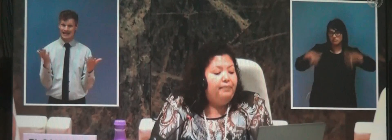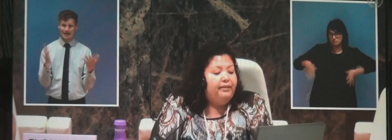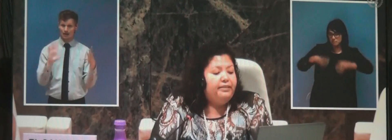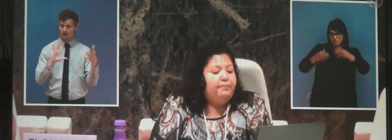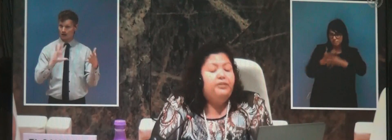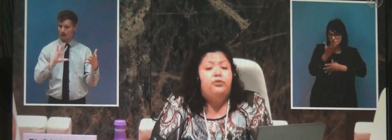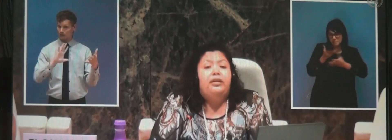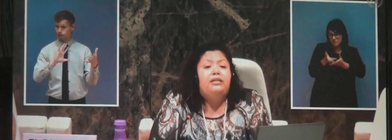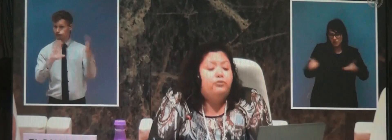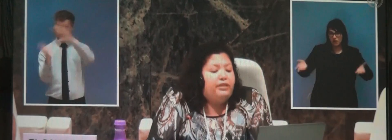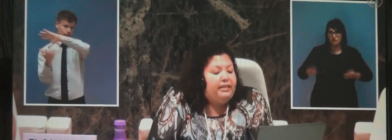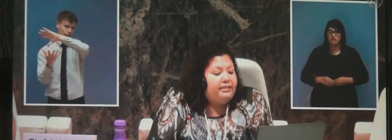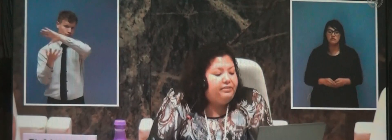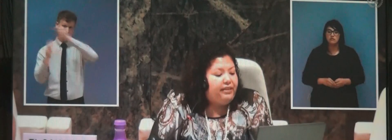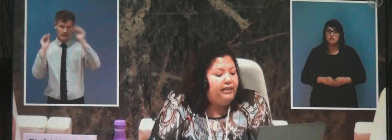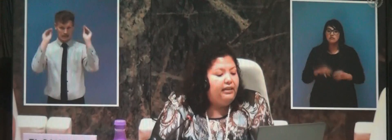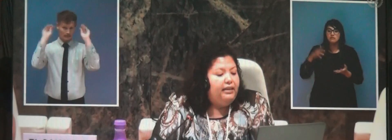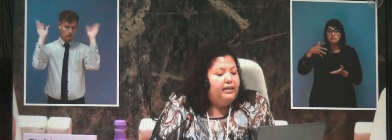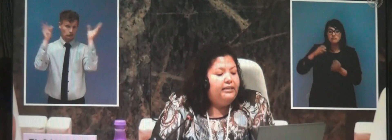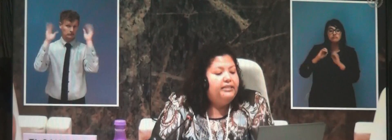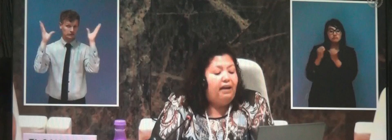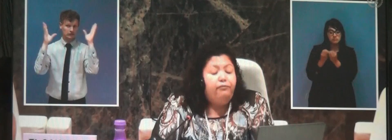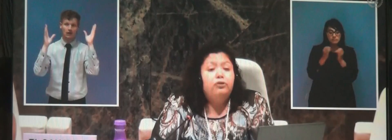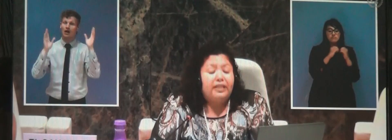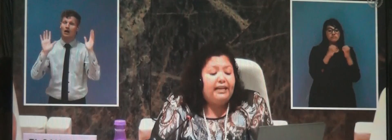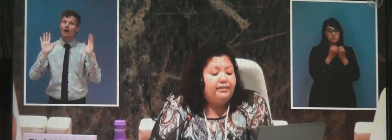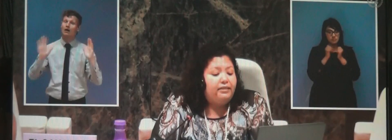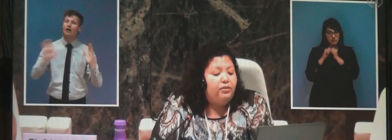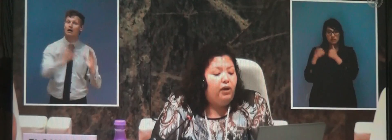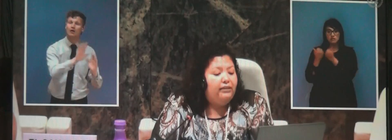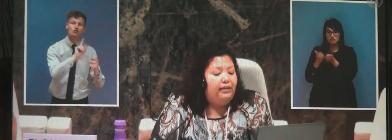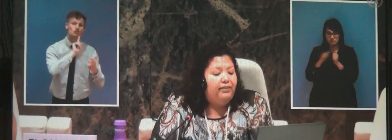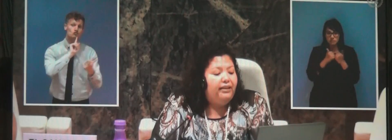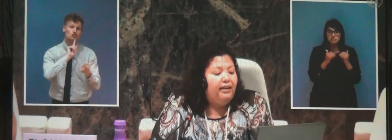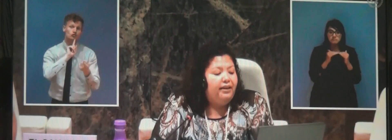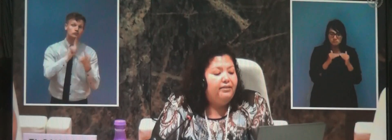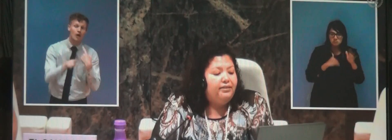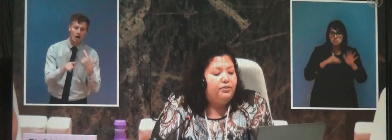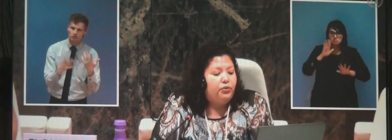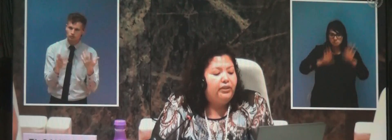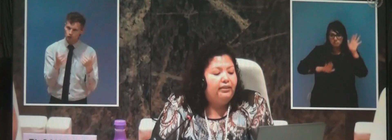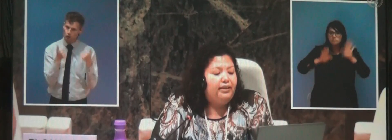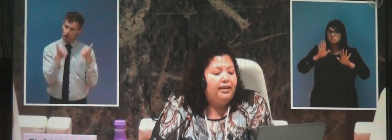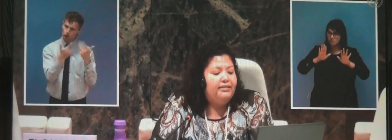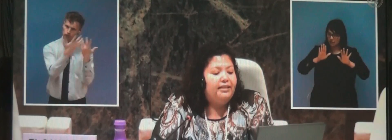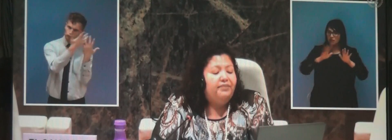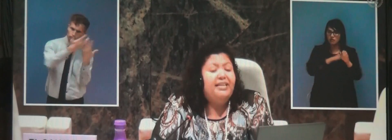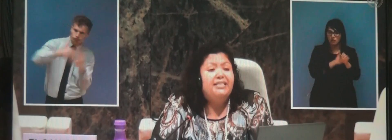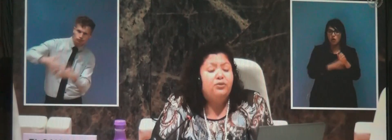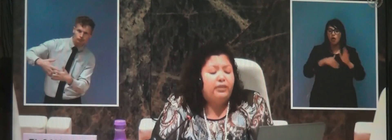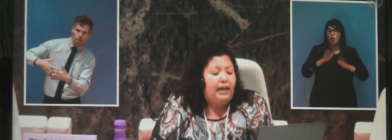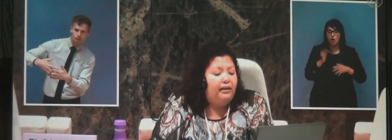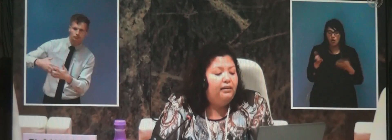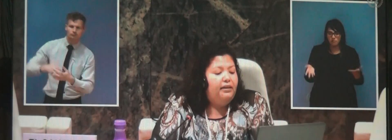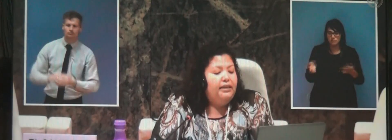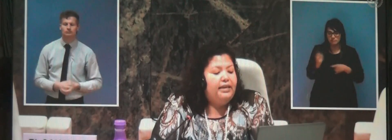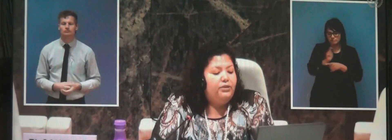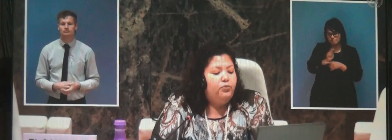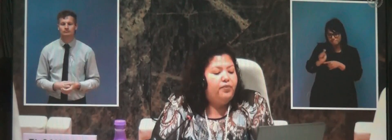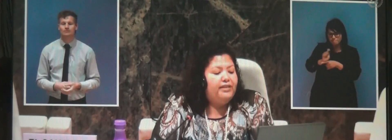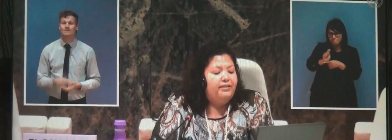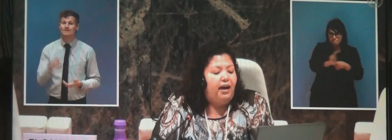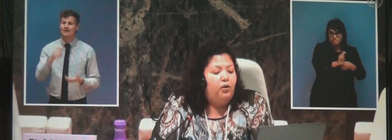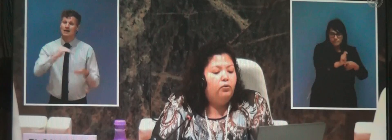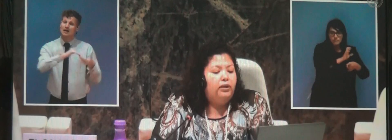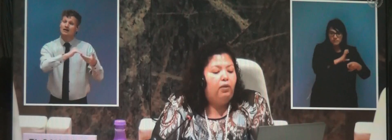También la participación de la sociedad civil se ha fortalecido a través de la realización de talleres a nivel nacional, que a